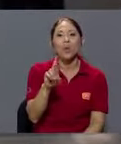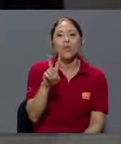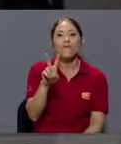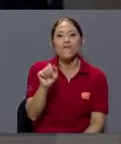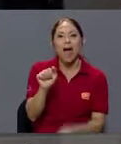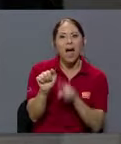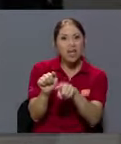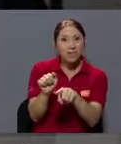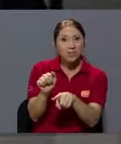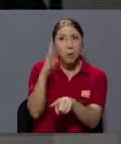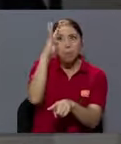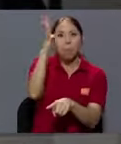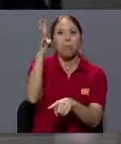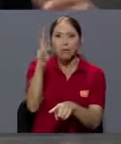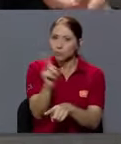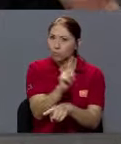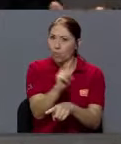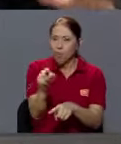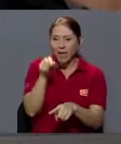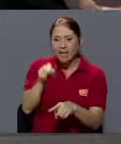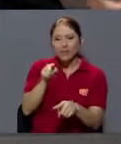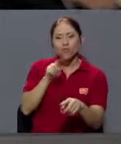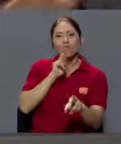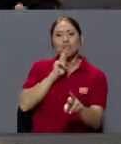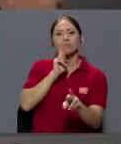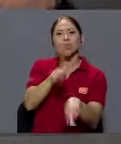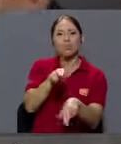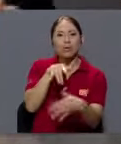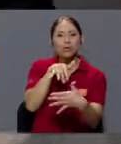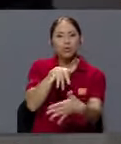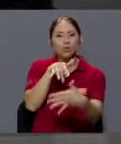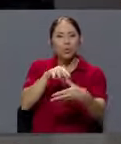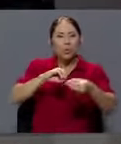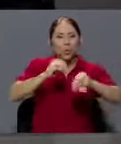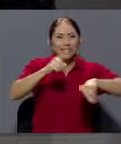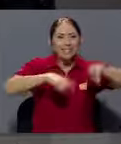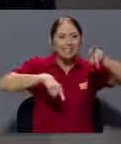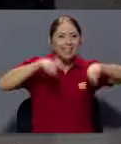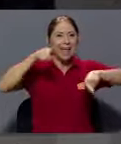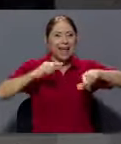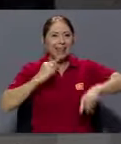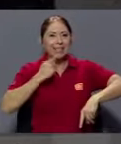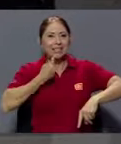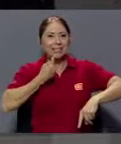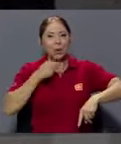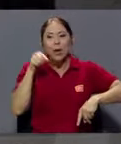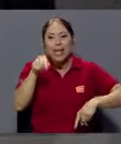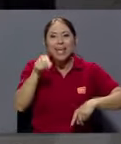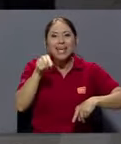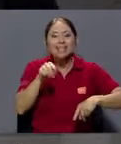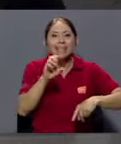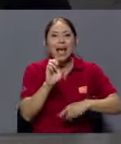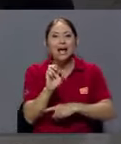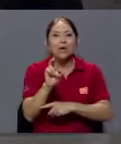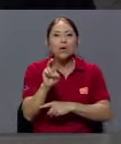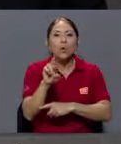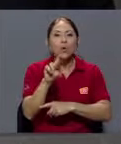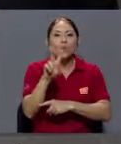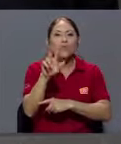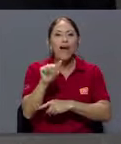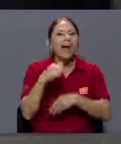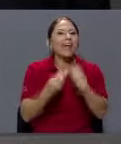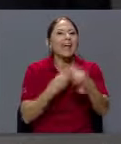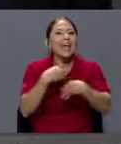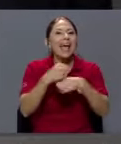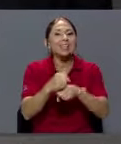es antojadiza, sino que responde a todo un estudio serio estadístico a partir de los resultados. Y esa curva lo que hace es tratar de mitigar